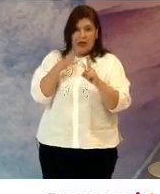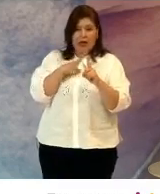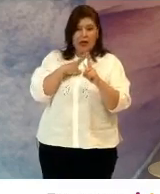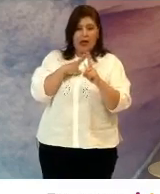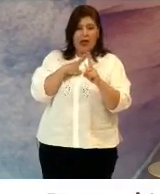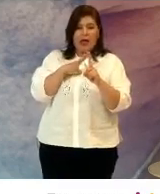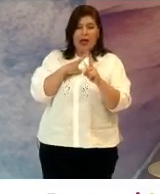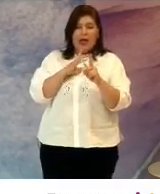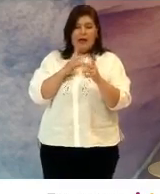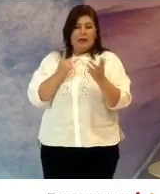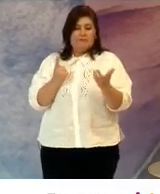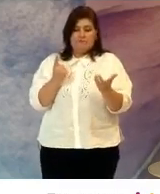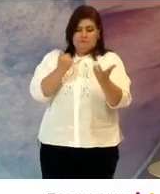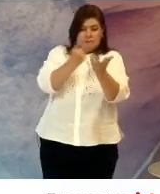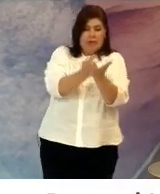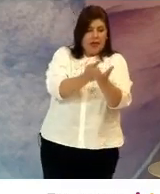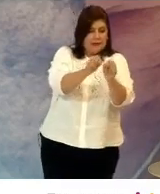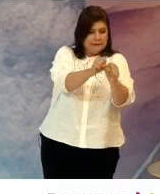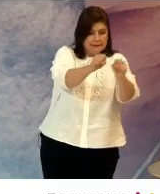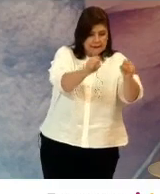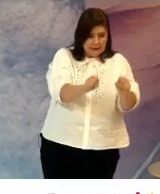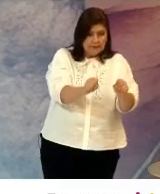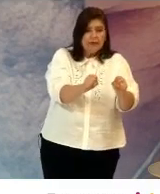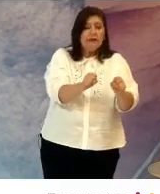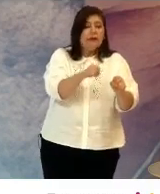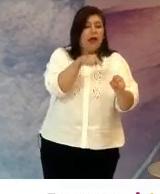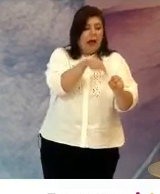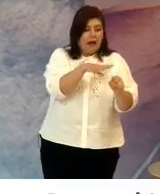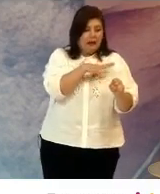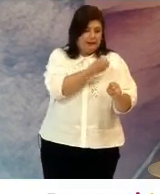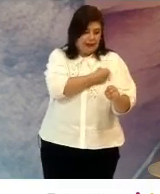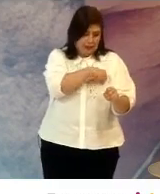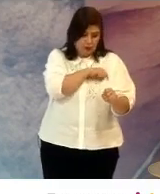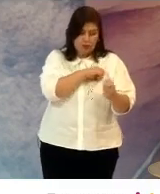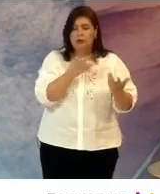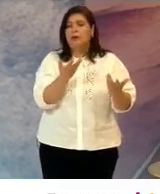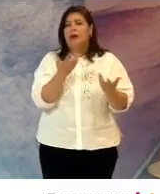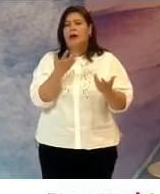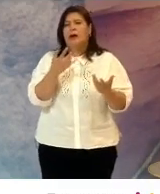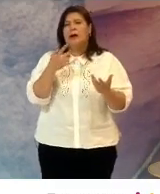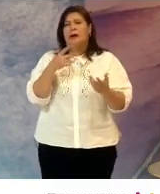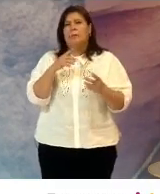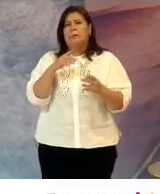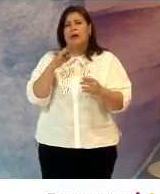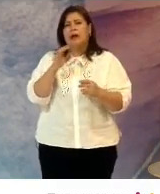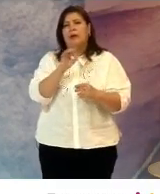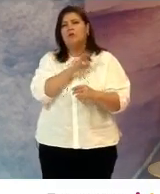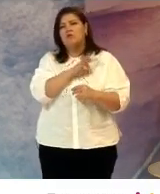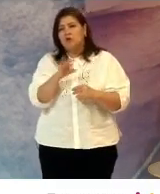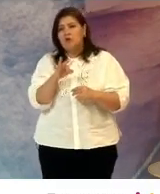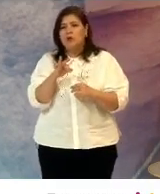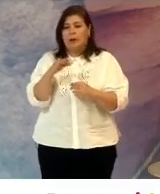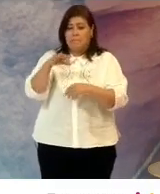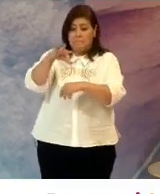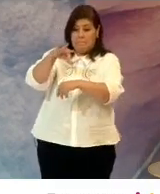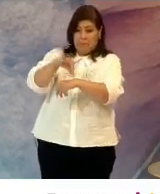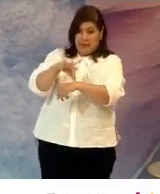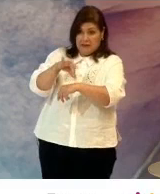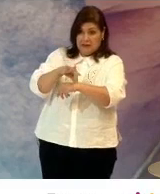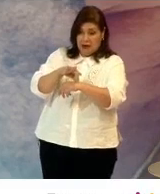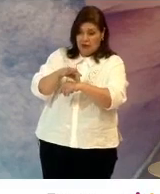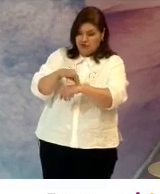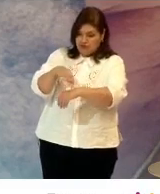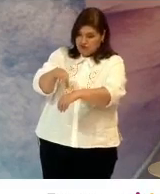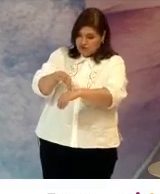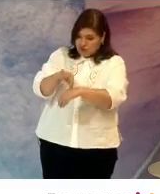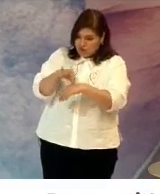sistemas. En la salud tenemos como base la medicina basada en la evidencia